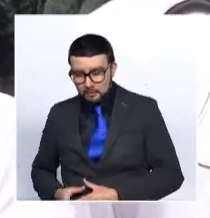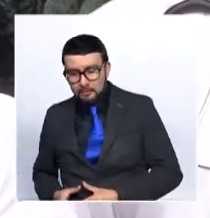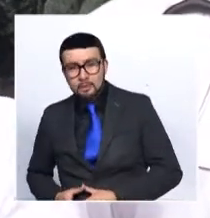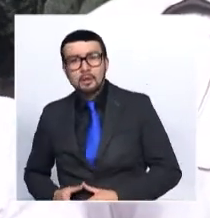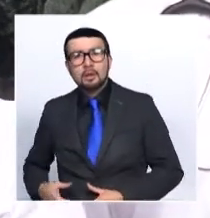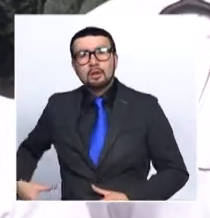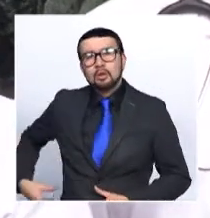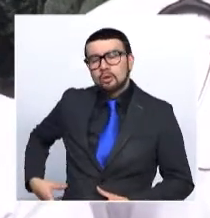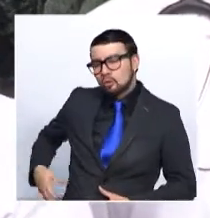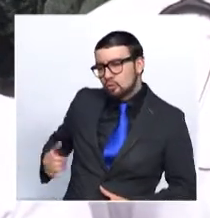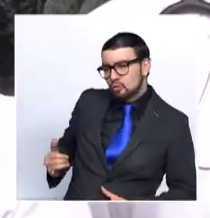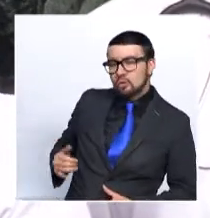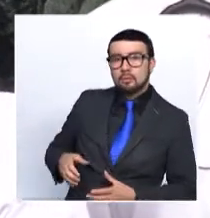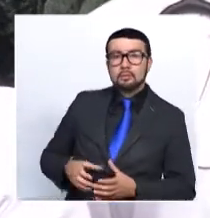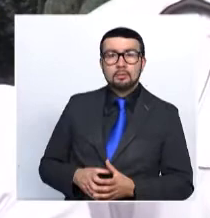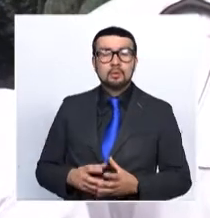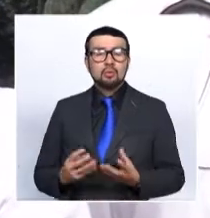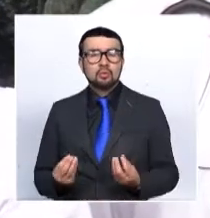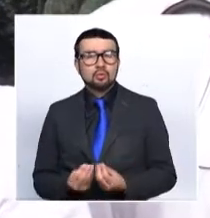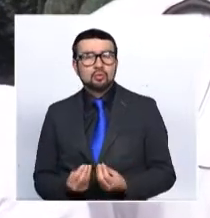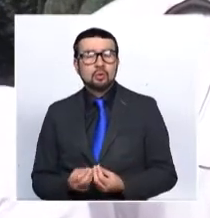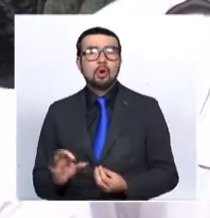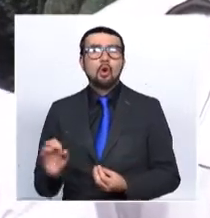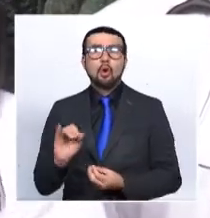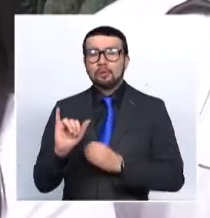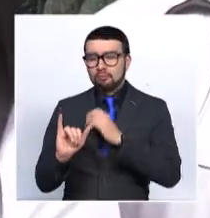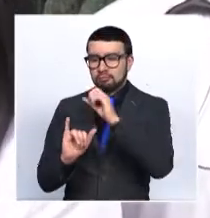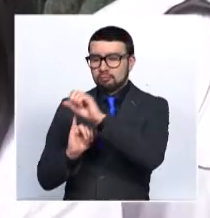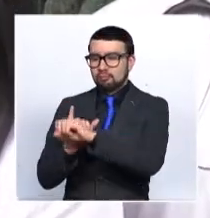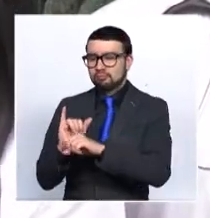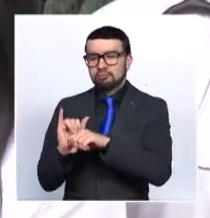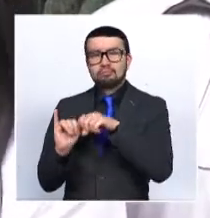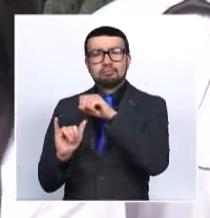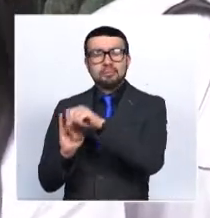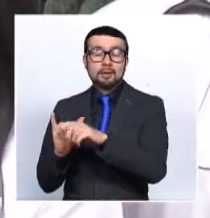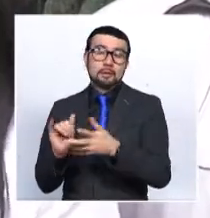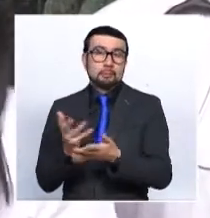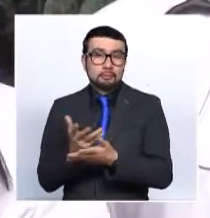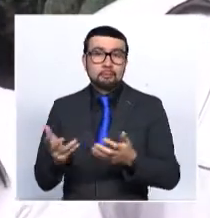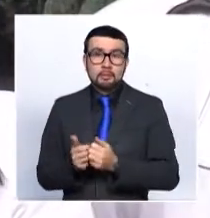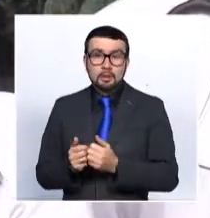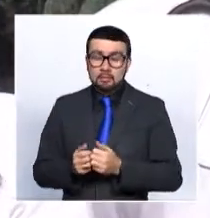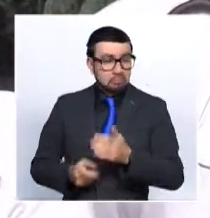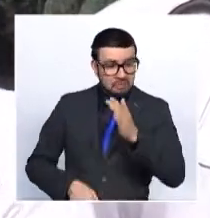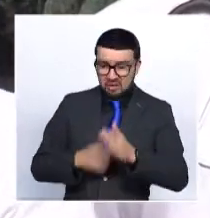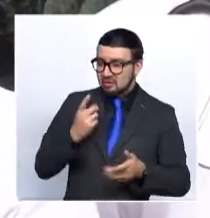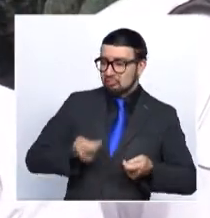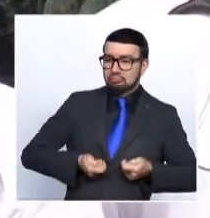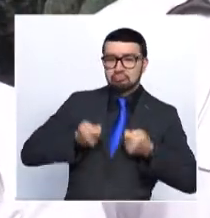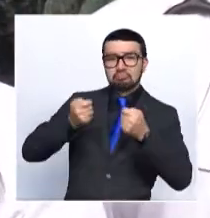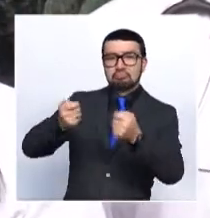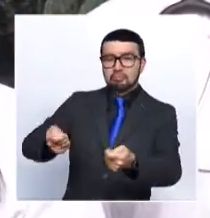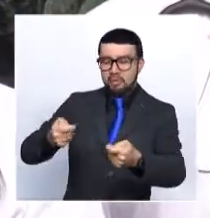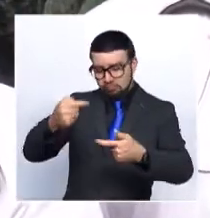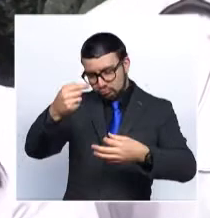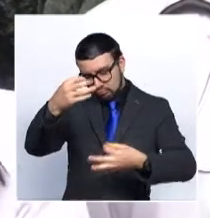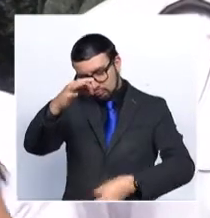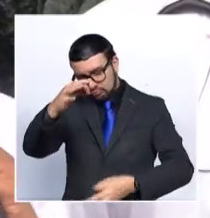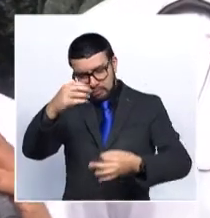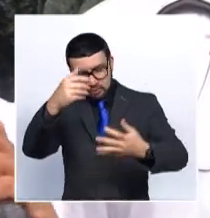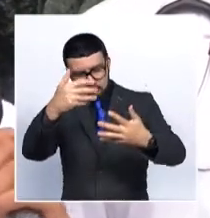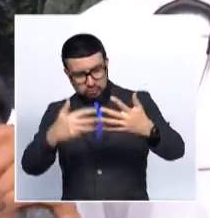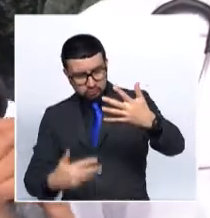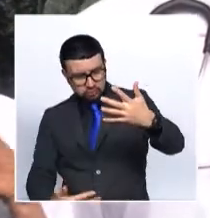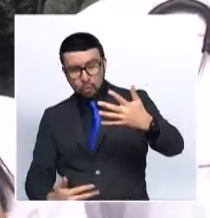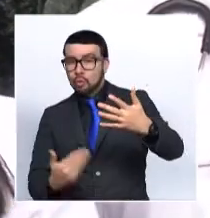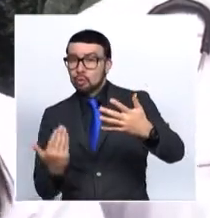el útero y los ovarios. El resultado siempre se entrega inmediatamente. Nosotros procuramos porque